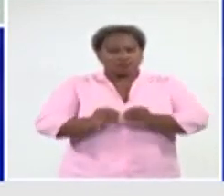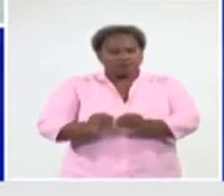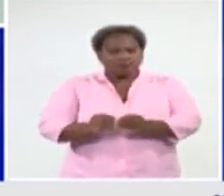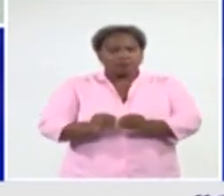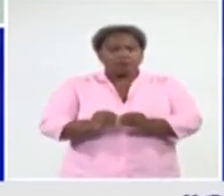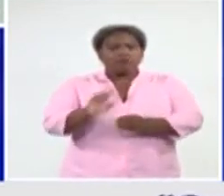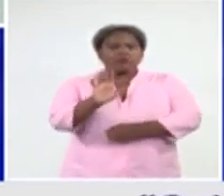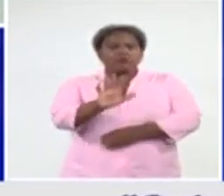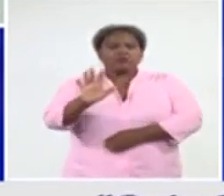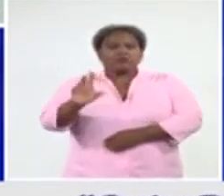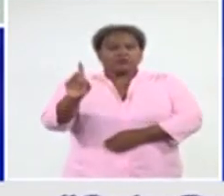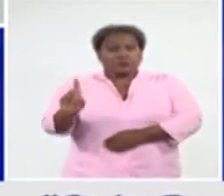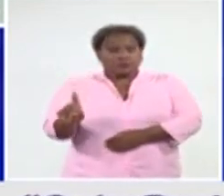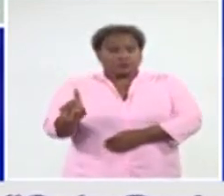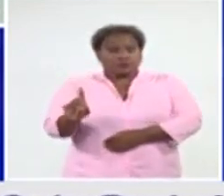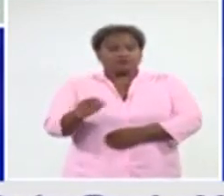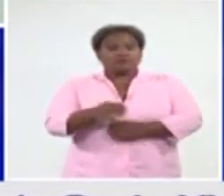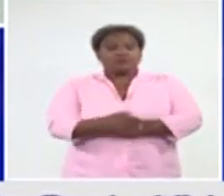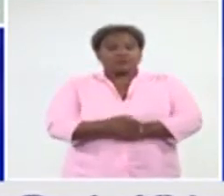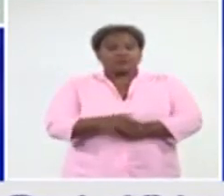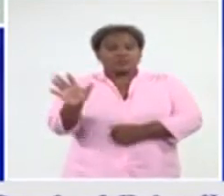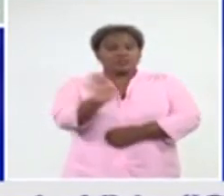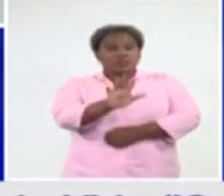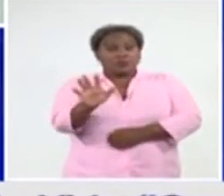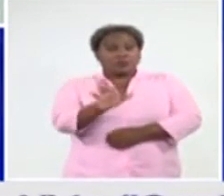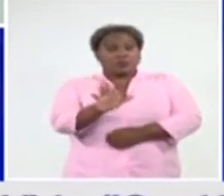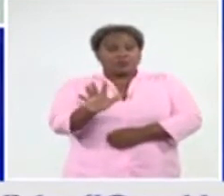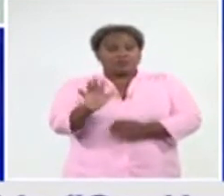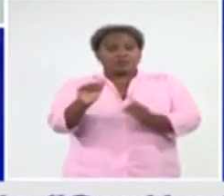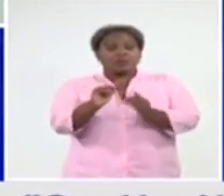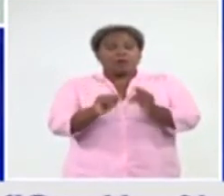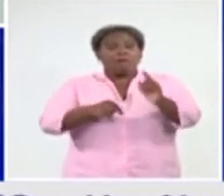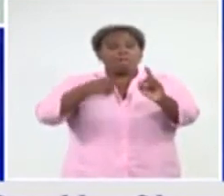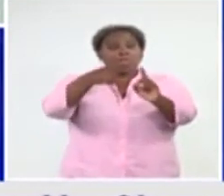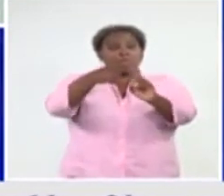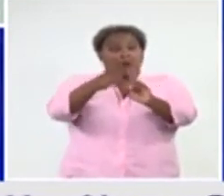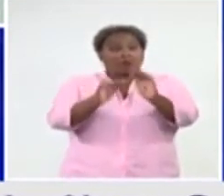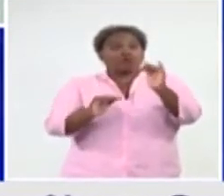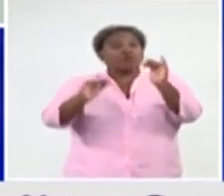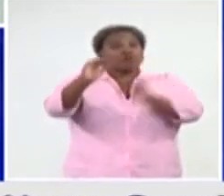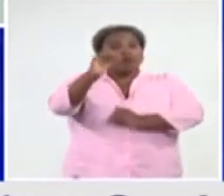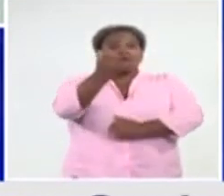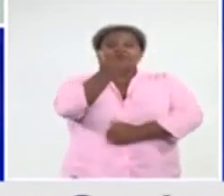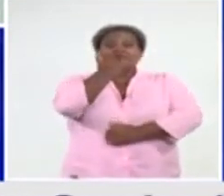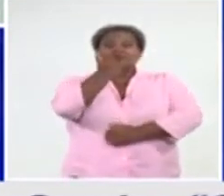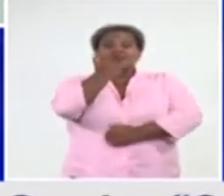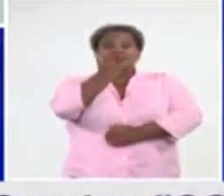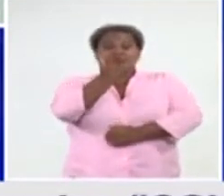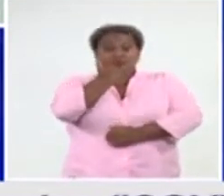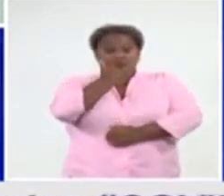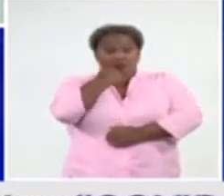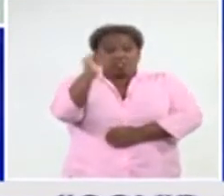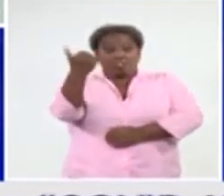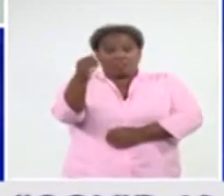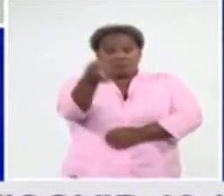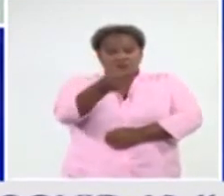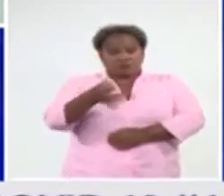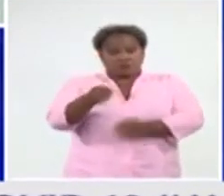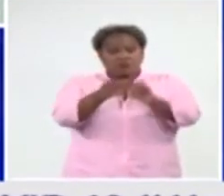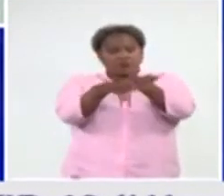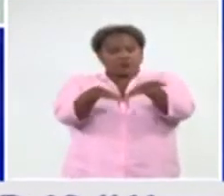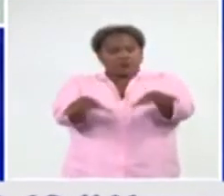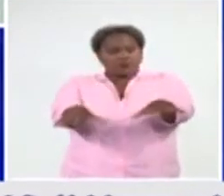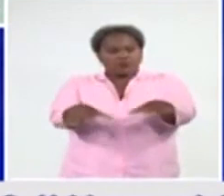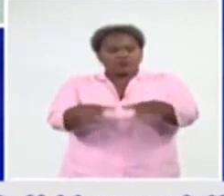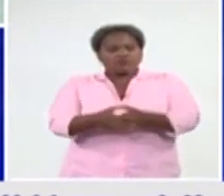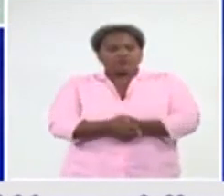551 casos ayer, 55 más con una afectación de sus 10 municipios, y el